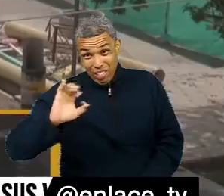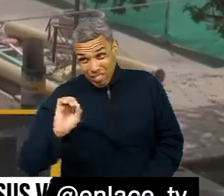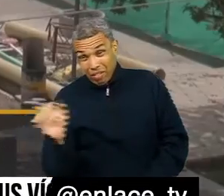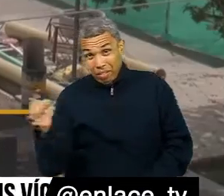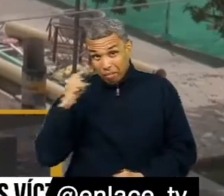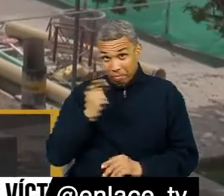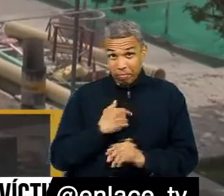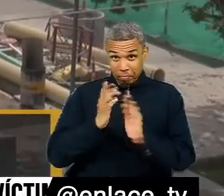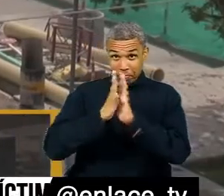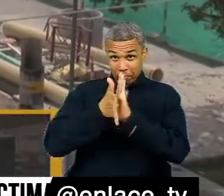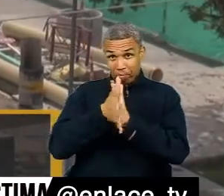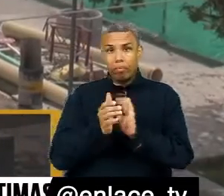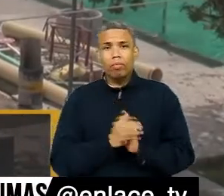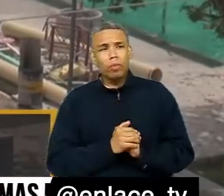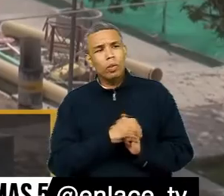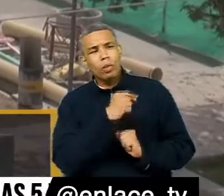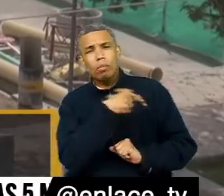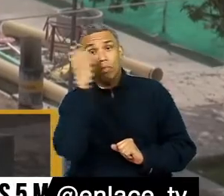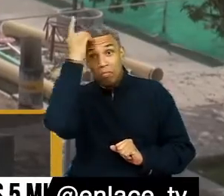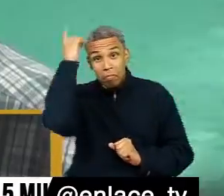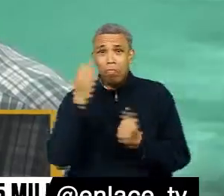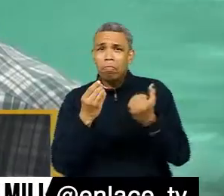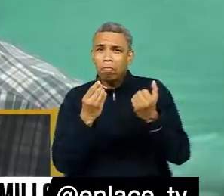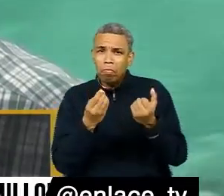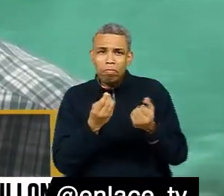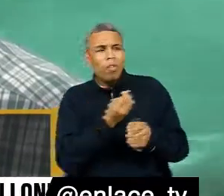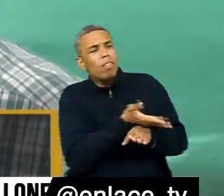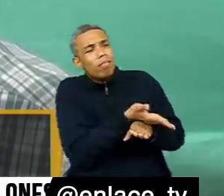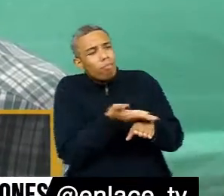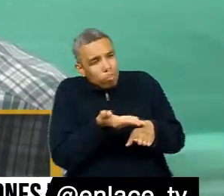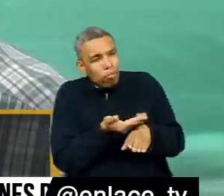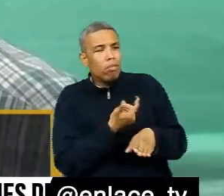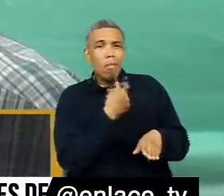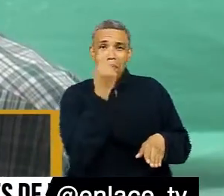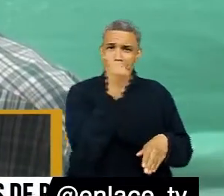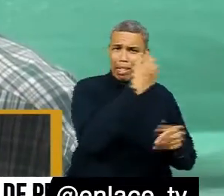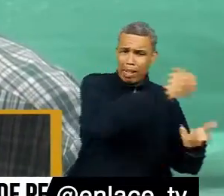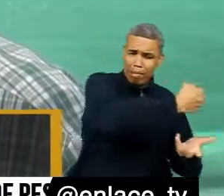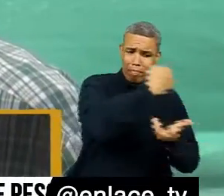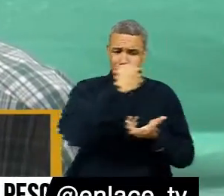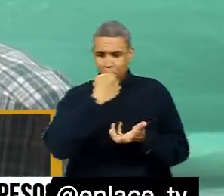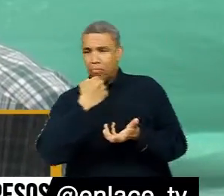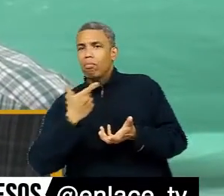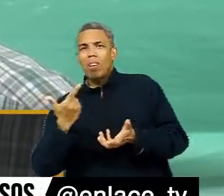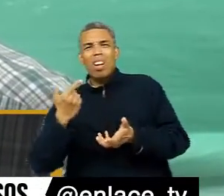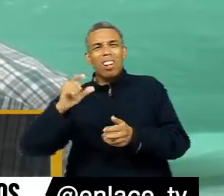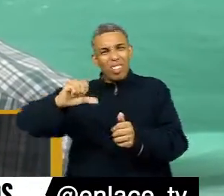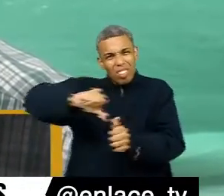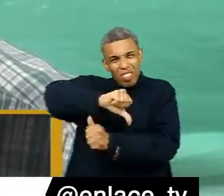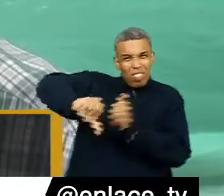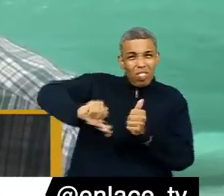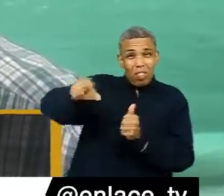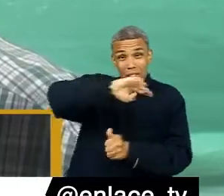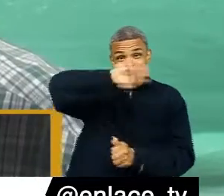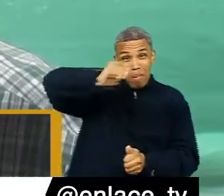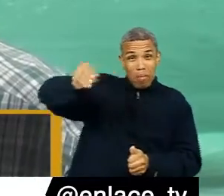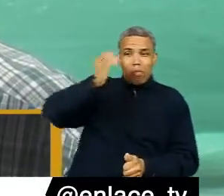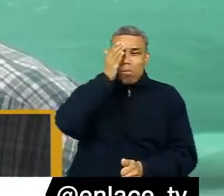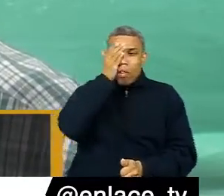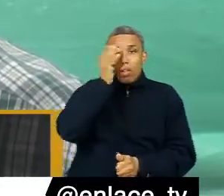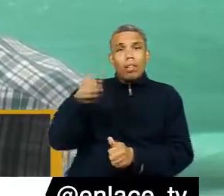aprobación al presupuesto entregado en el Consejo por parte del gobierno. Los señores concejales, pues con el respeto que ellos se merecen,